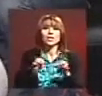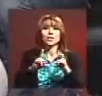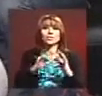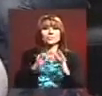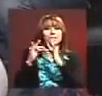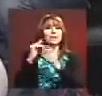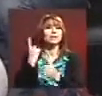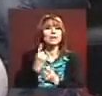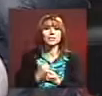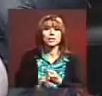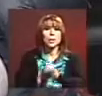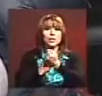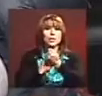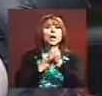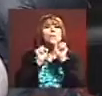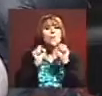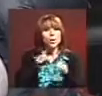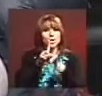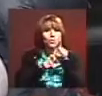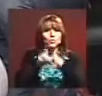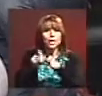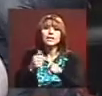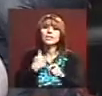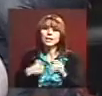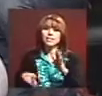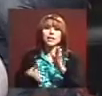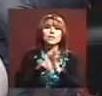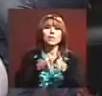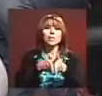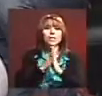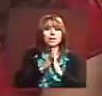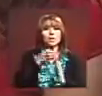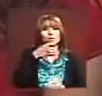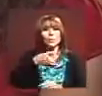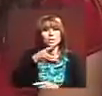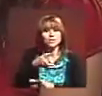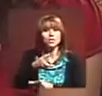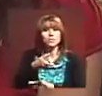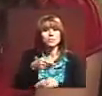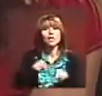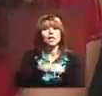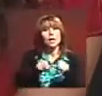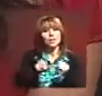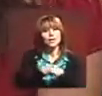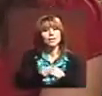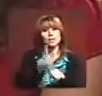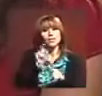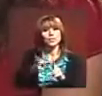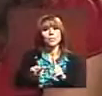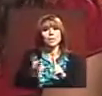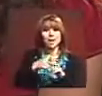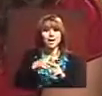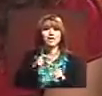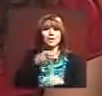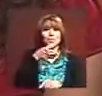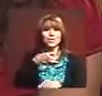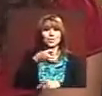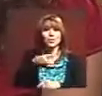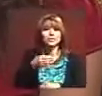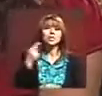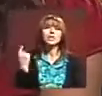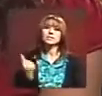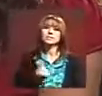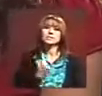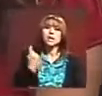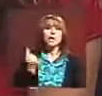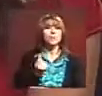pueden consultar para cualquier apoyo, tienen derecho también a pedir cualquier recomendación. También tenemos que aplicar esas recomendaciones y siempre